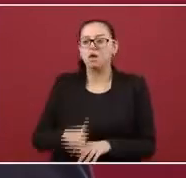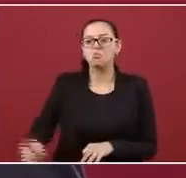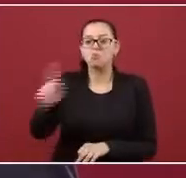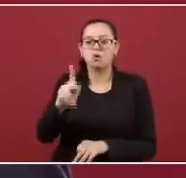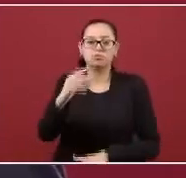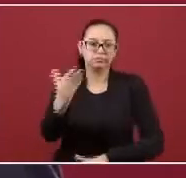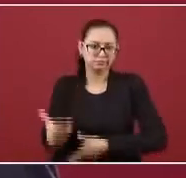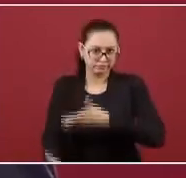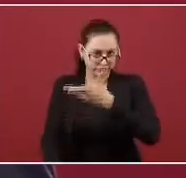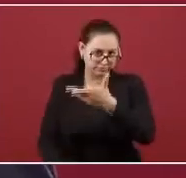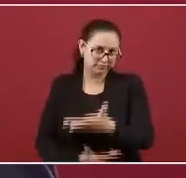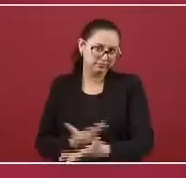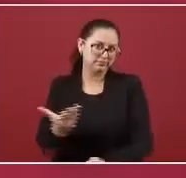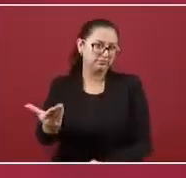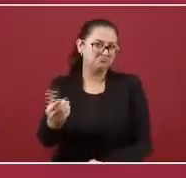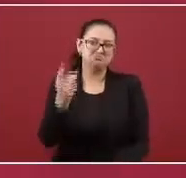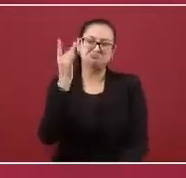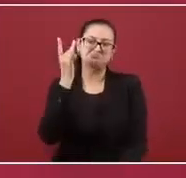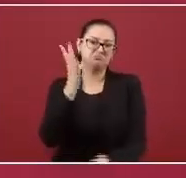los demás.